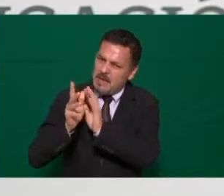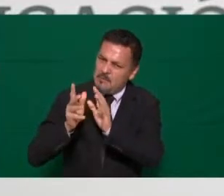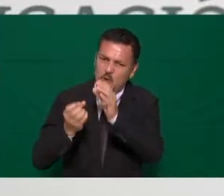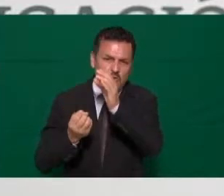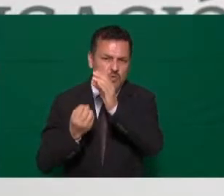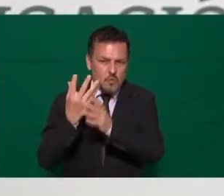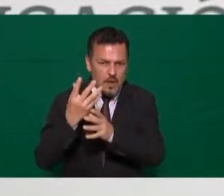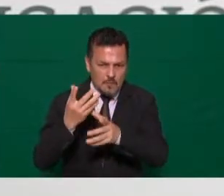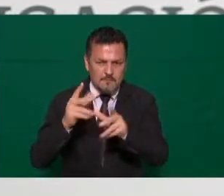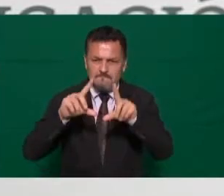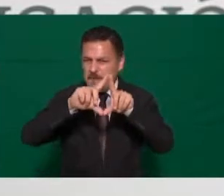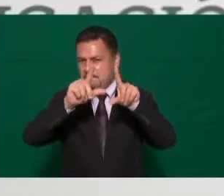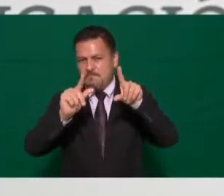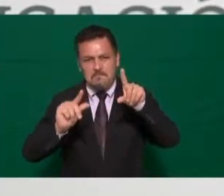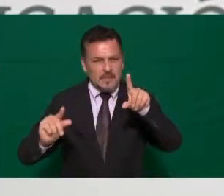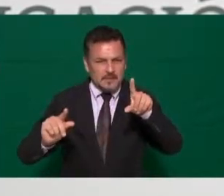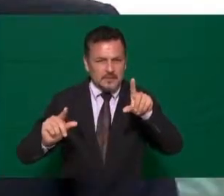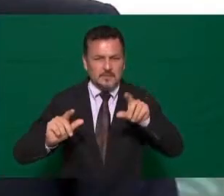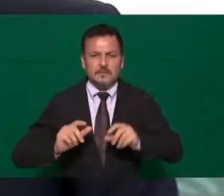de nuestro país.